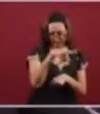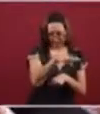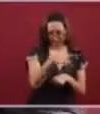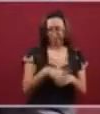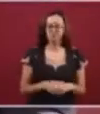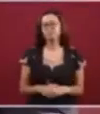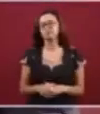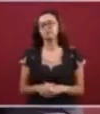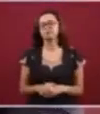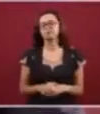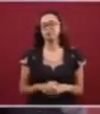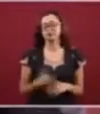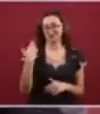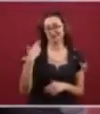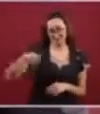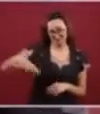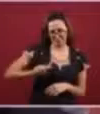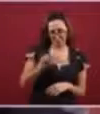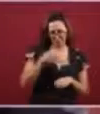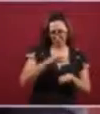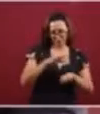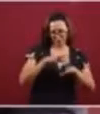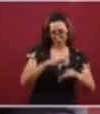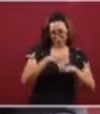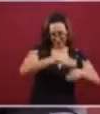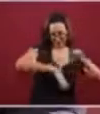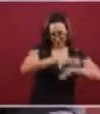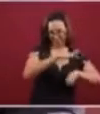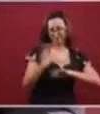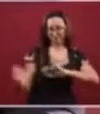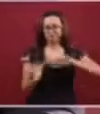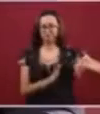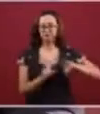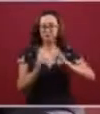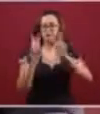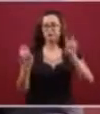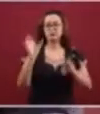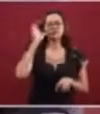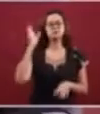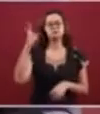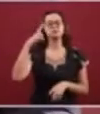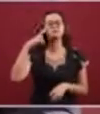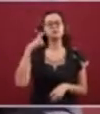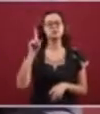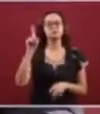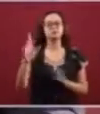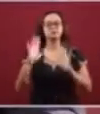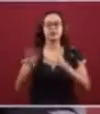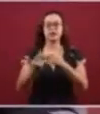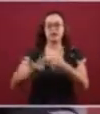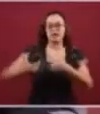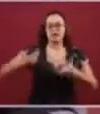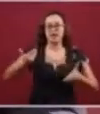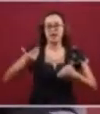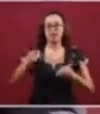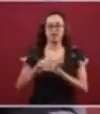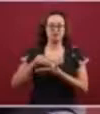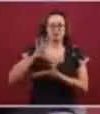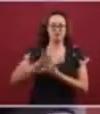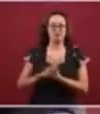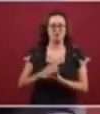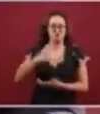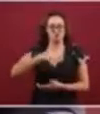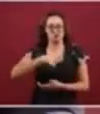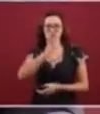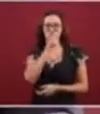viaje a China, que se ha manipulado también, fue un viaje que ya estaba programado desde antes